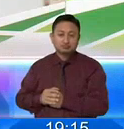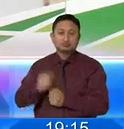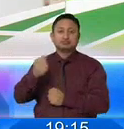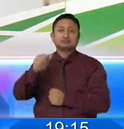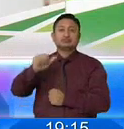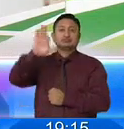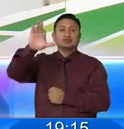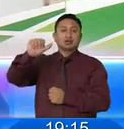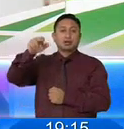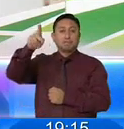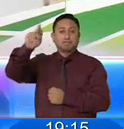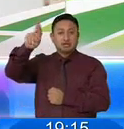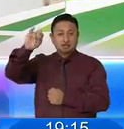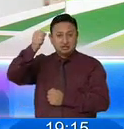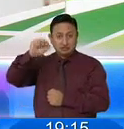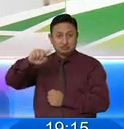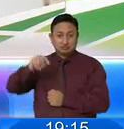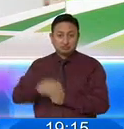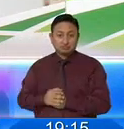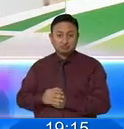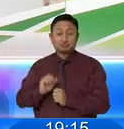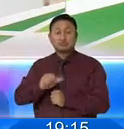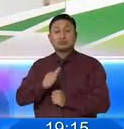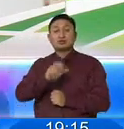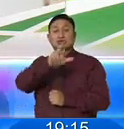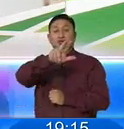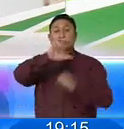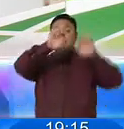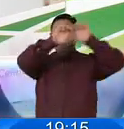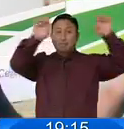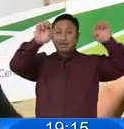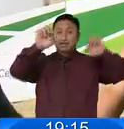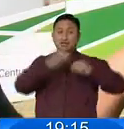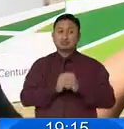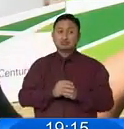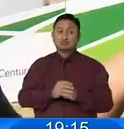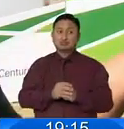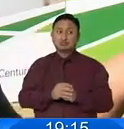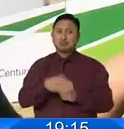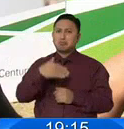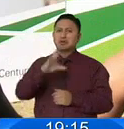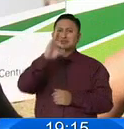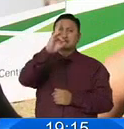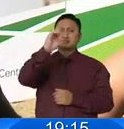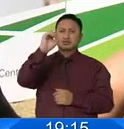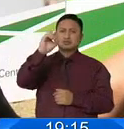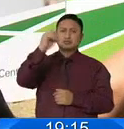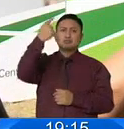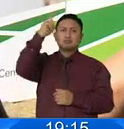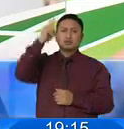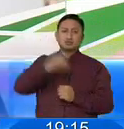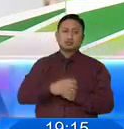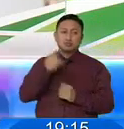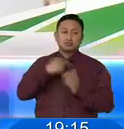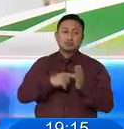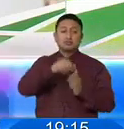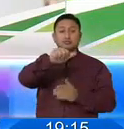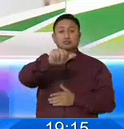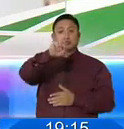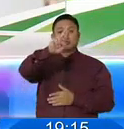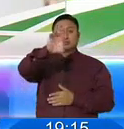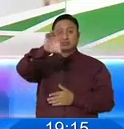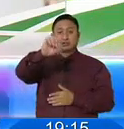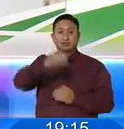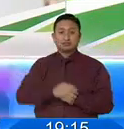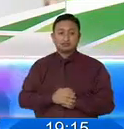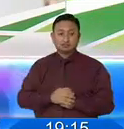Priscila. Sé que hay empresas AAA que han comprometido inversiones por arriba de 700 millones, como es el caso de Arca Continental.